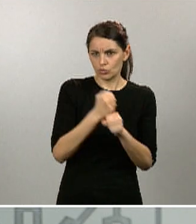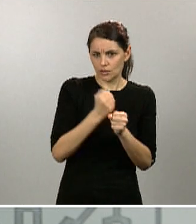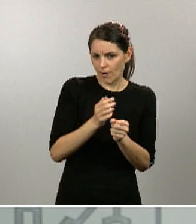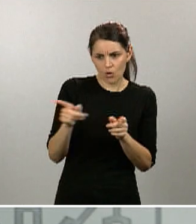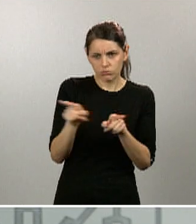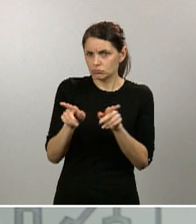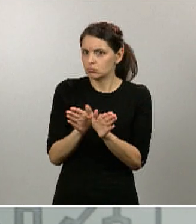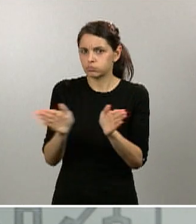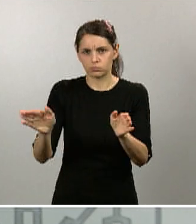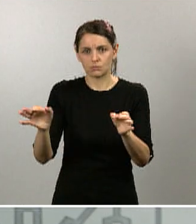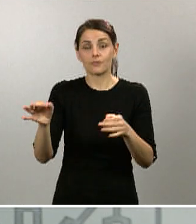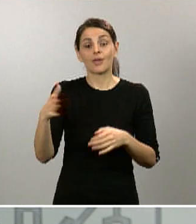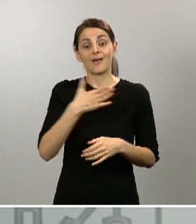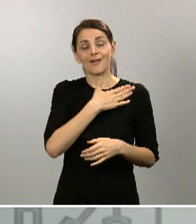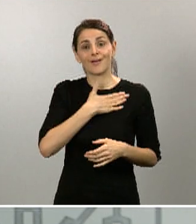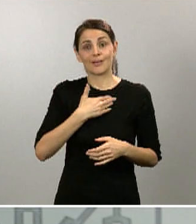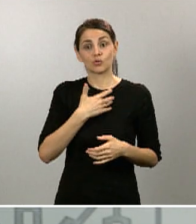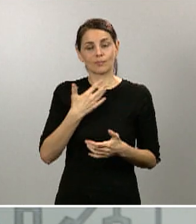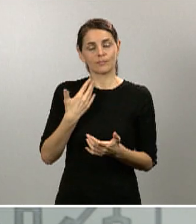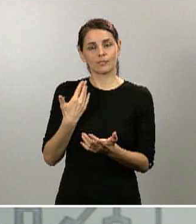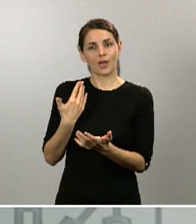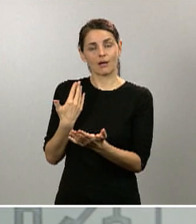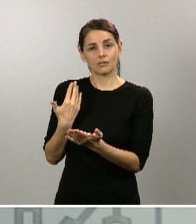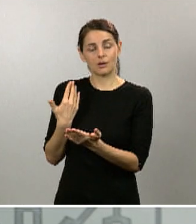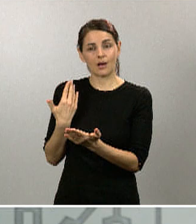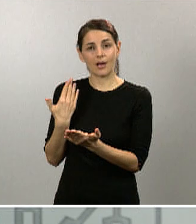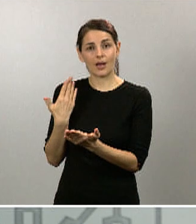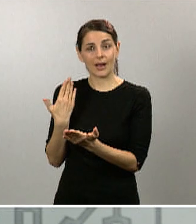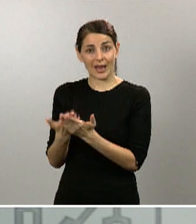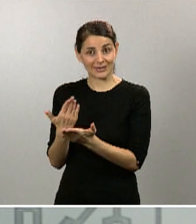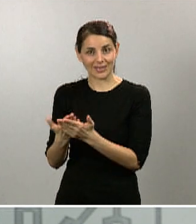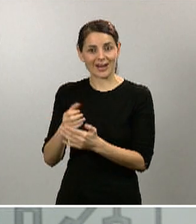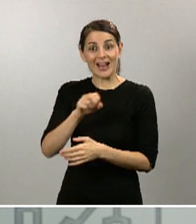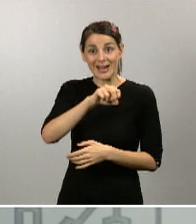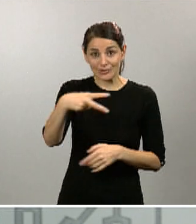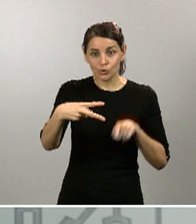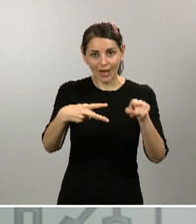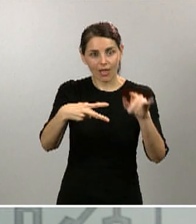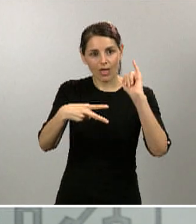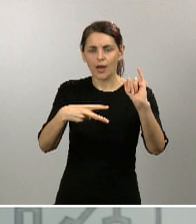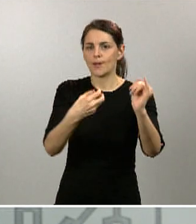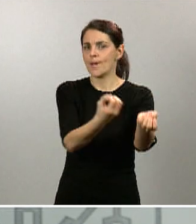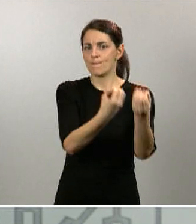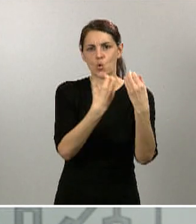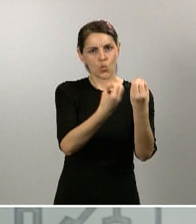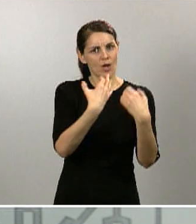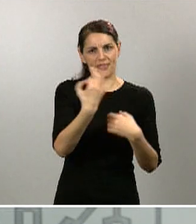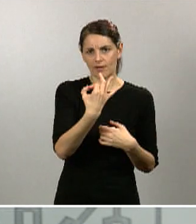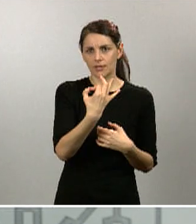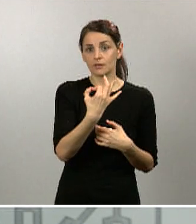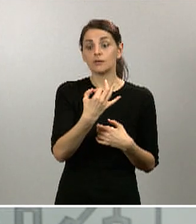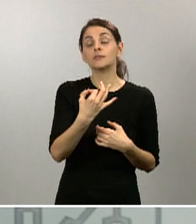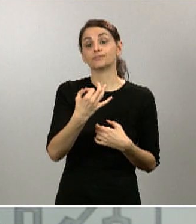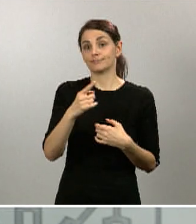Primero, garantizar que los resultados se conocen, garantizar que no hay abusos por parte de